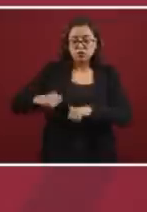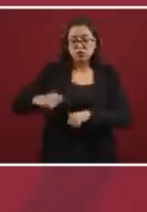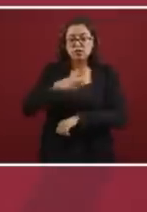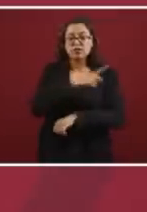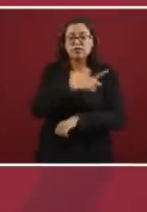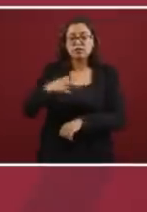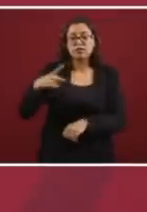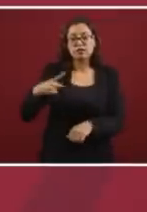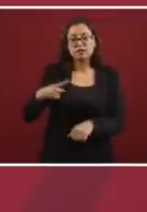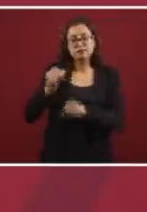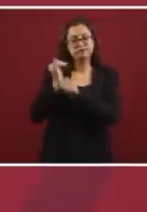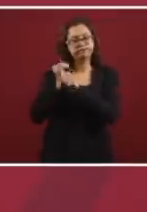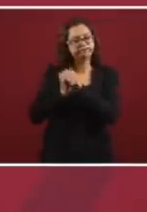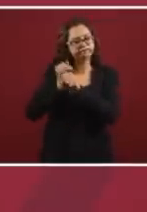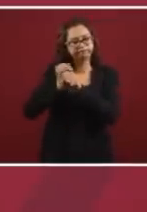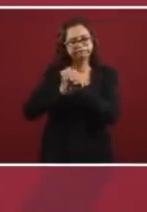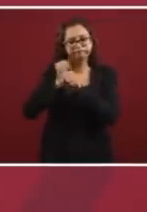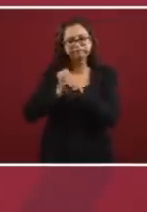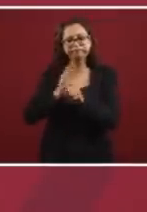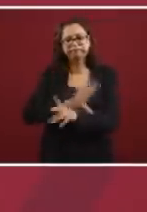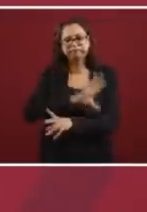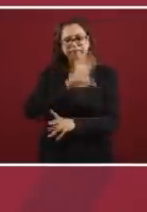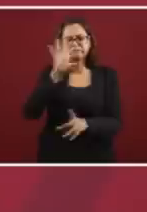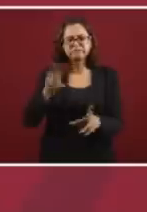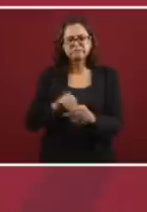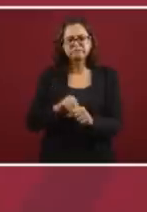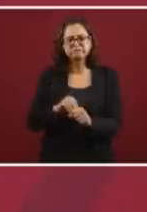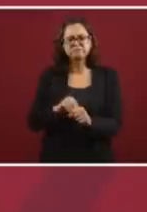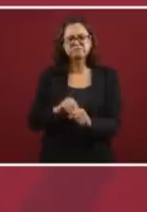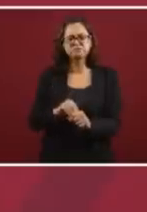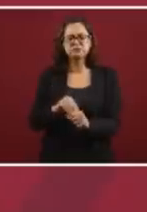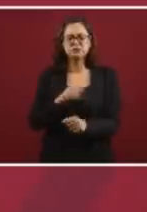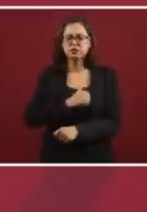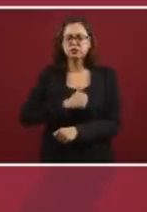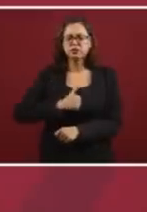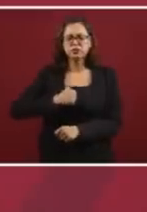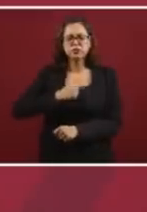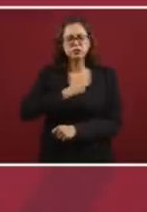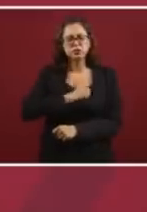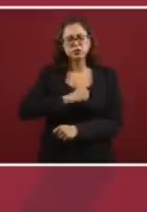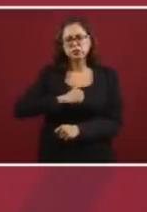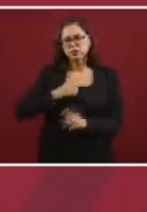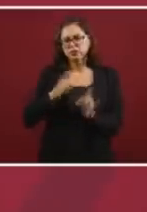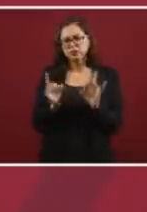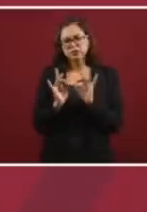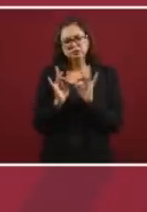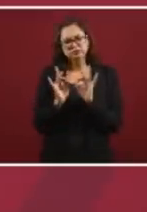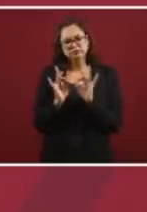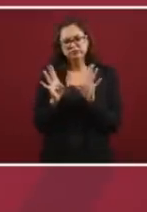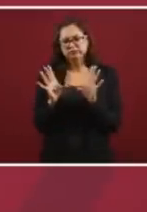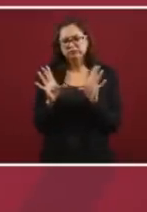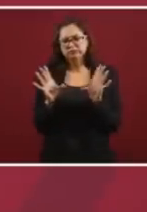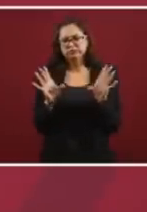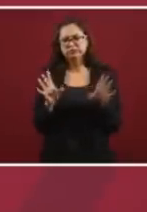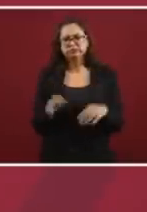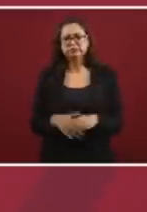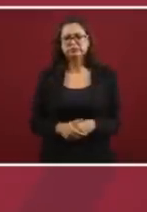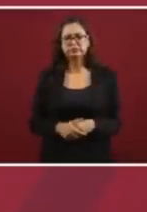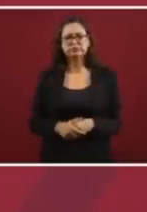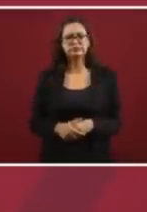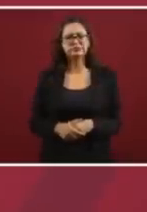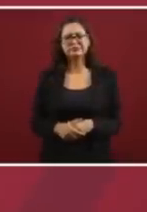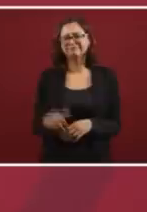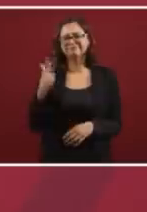llevar a cabo la investigación es muy lamentable que esto pase no queremos